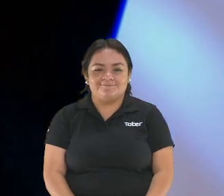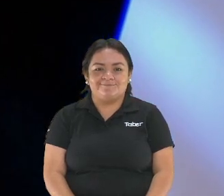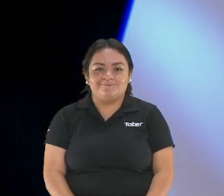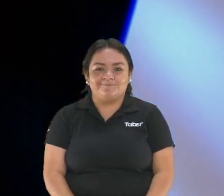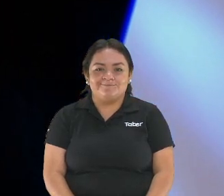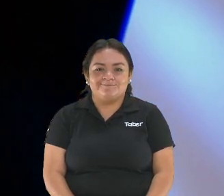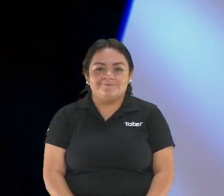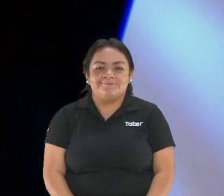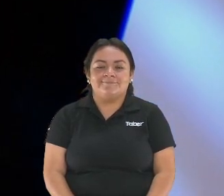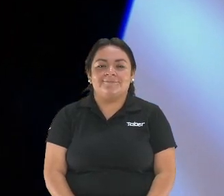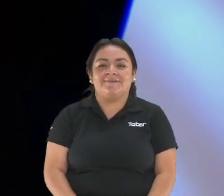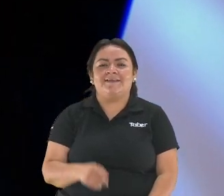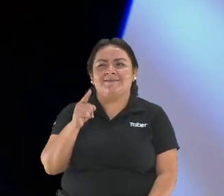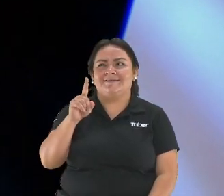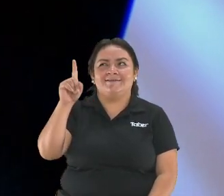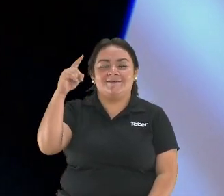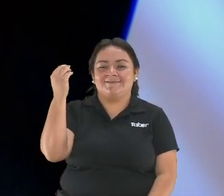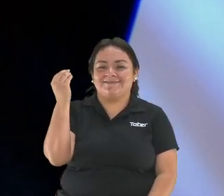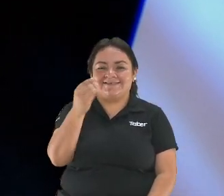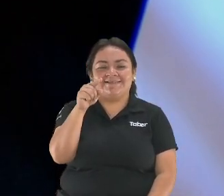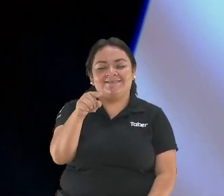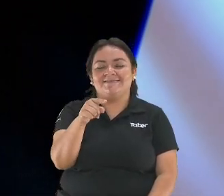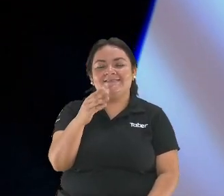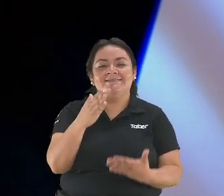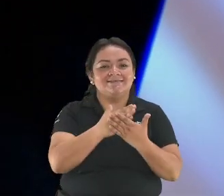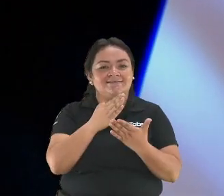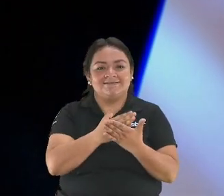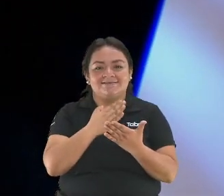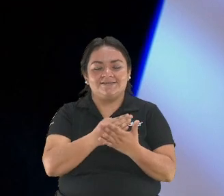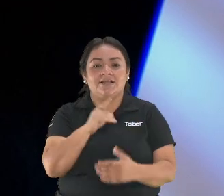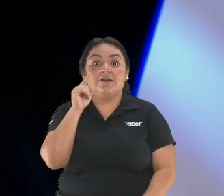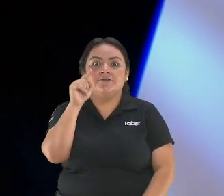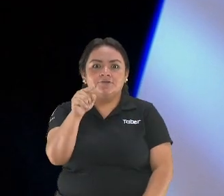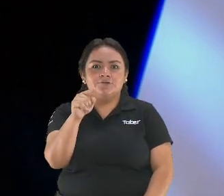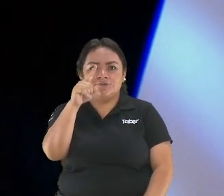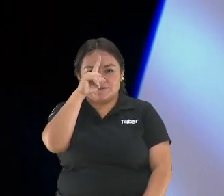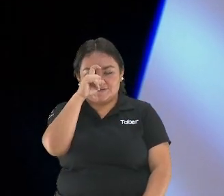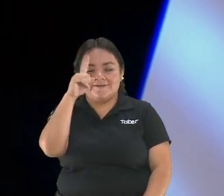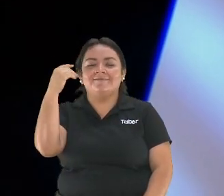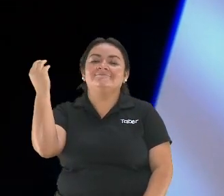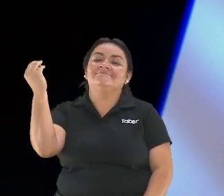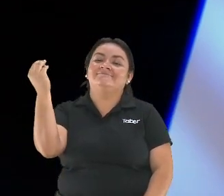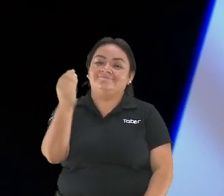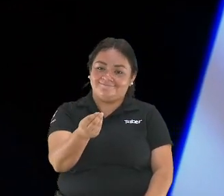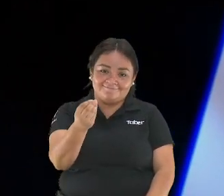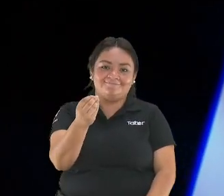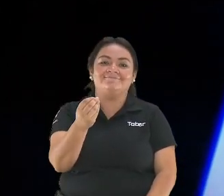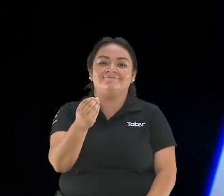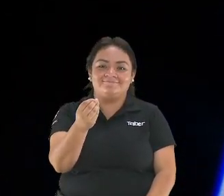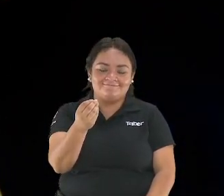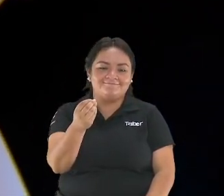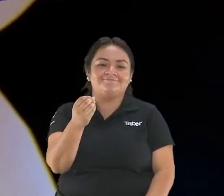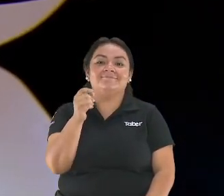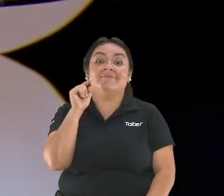quien tenga estudiando el dios quien te tiene en tu trabajo es dios quien te trajo aquí y te